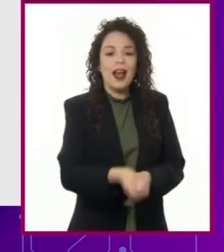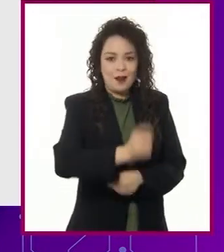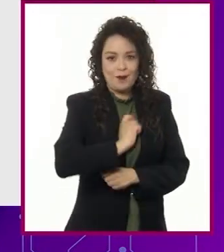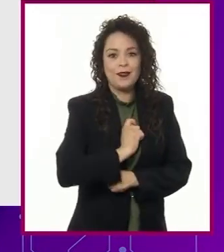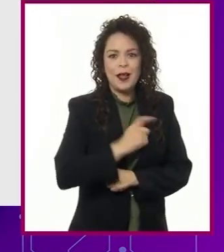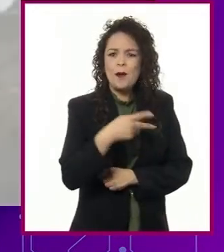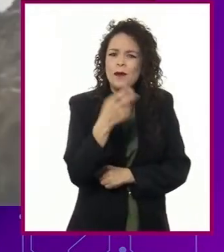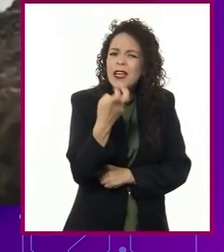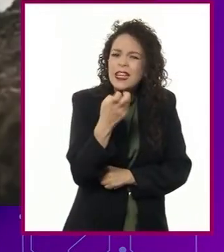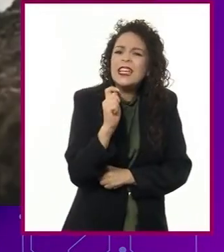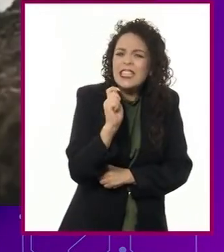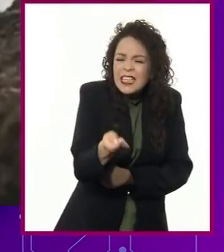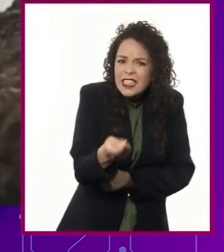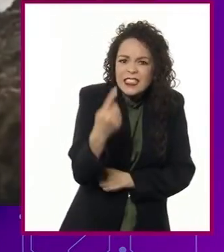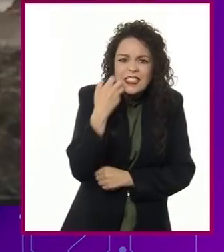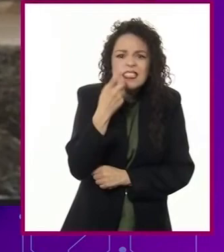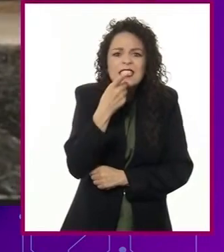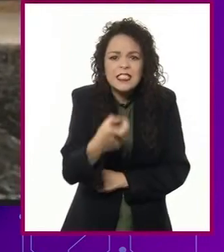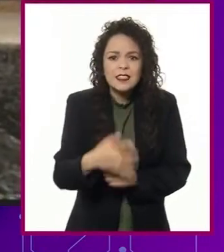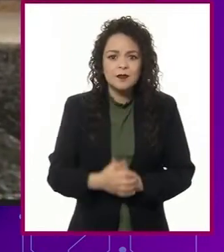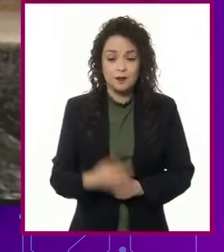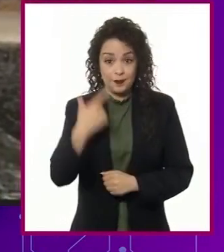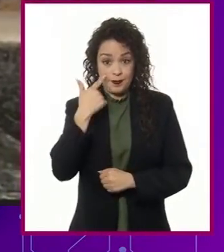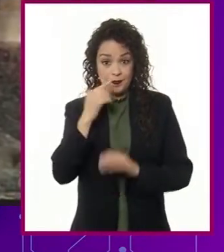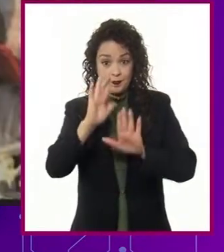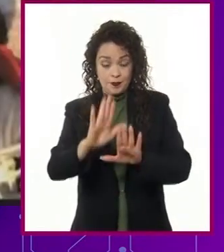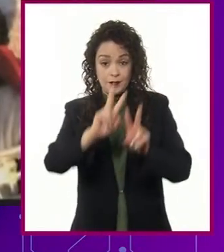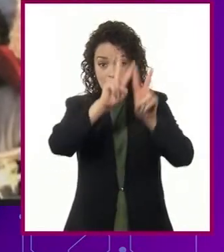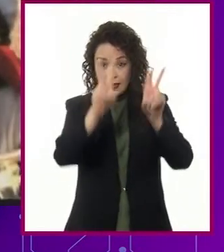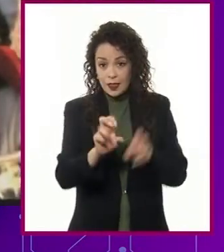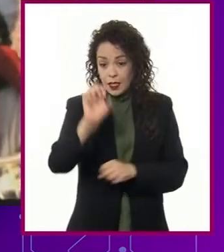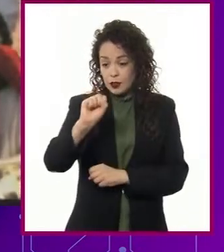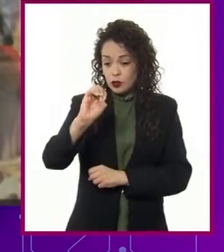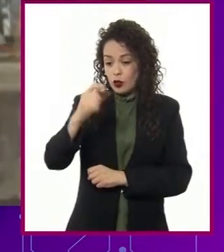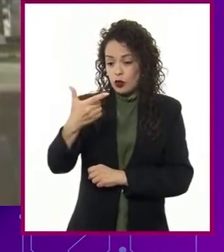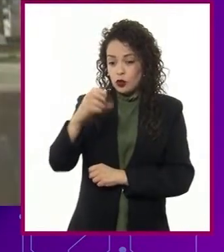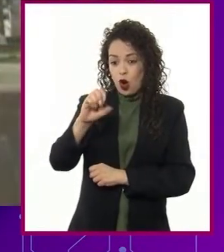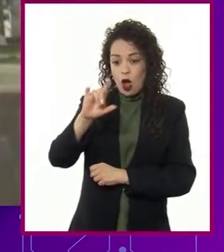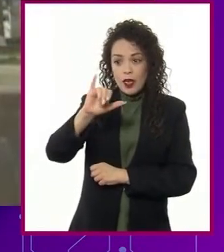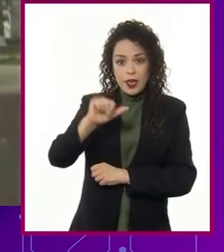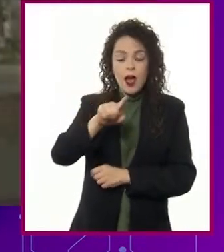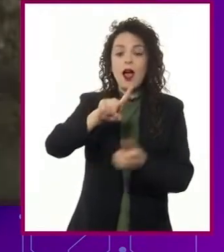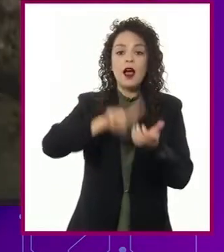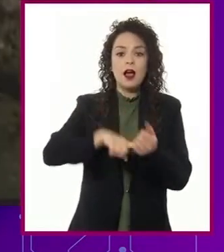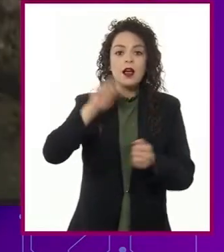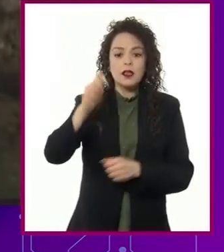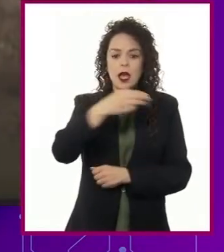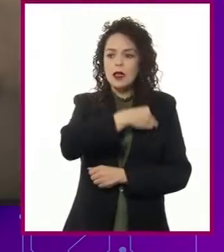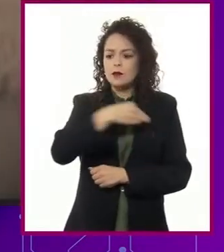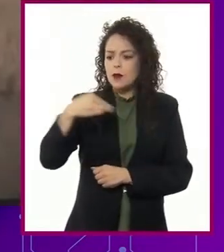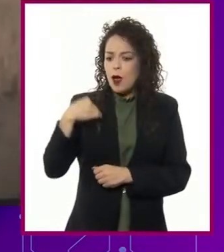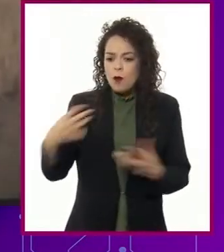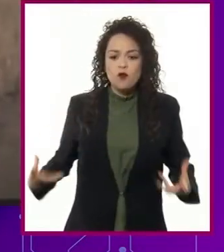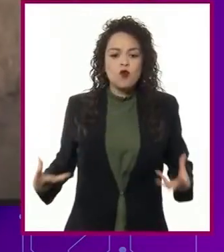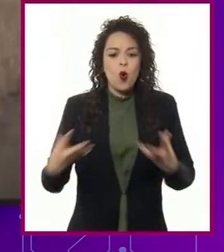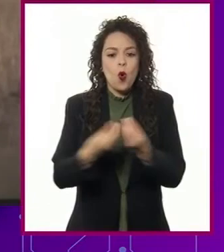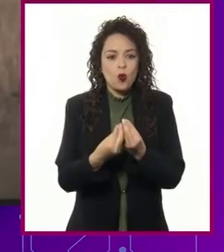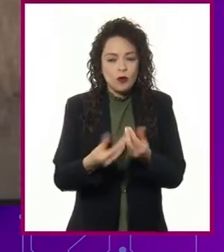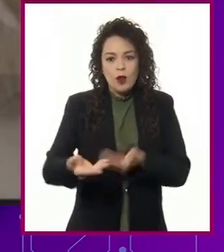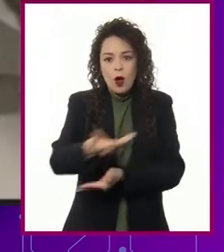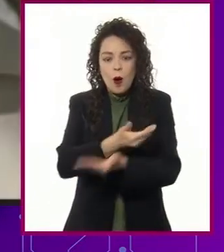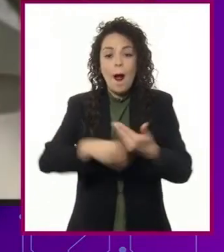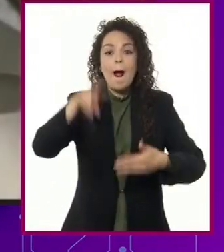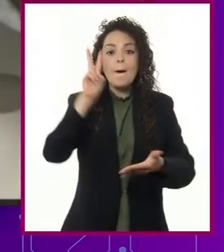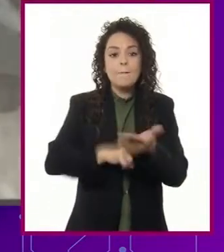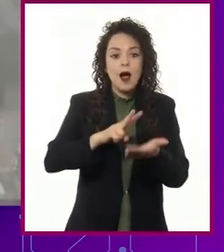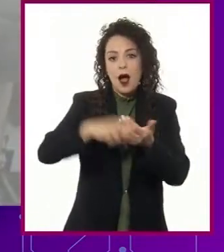grupos de pertenencia? En sociología, se definen como aquellos en los que sus miembros comparten valores y hasta creencias e historia, por